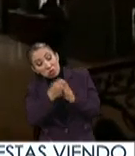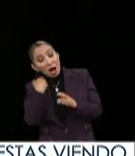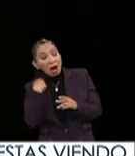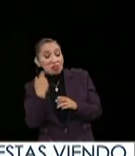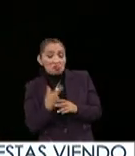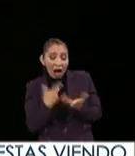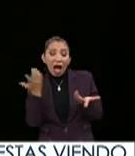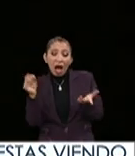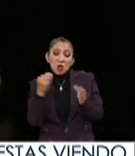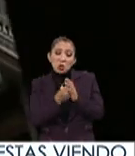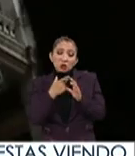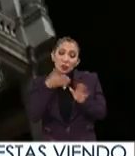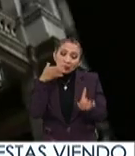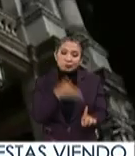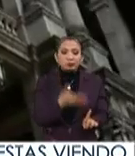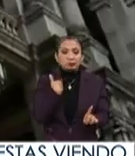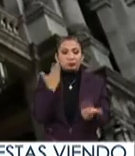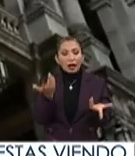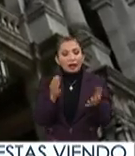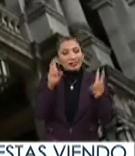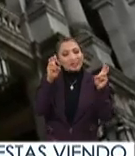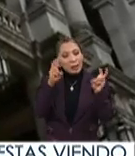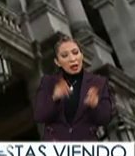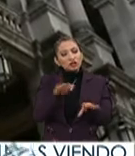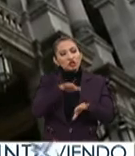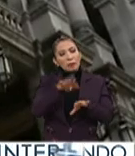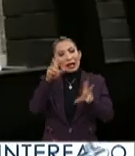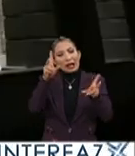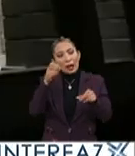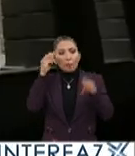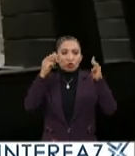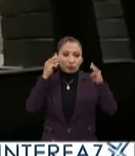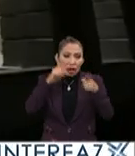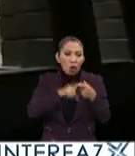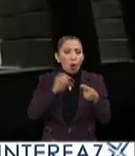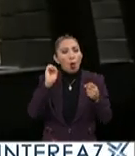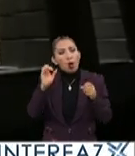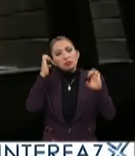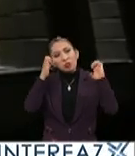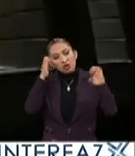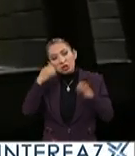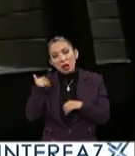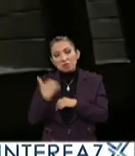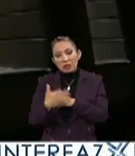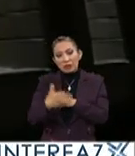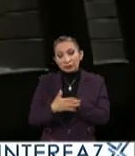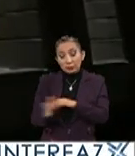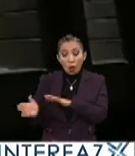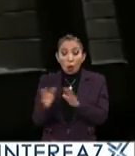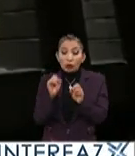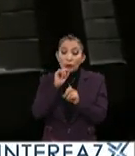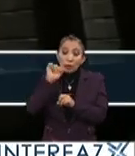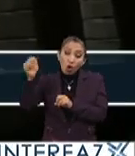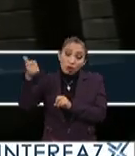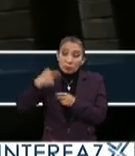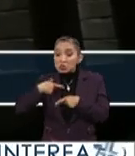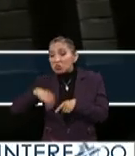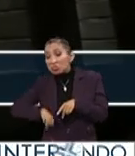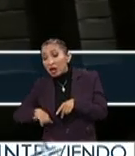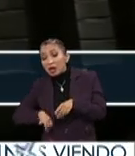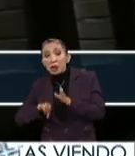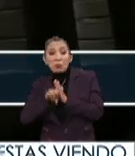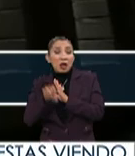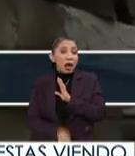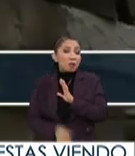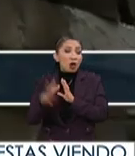teóricos, manejamos un poco la línea sobre temáticas que están relacionadas con el museo o con exposiciones temporales. Pero también también hay un público que está interesado